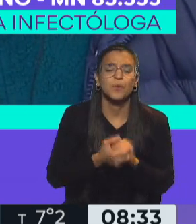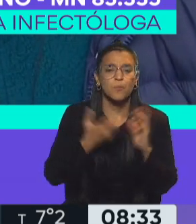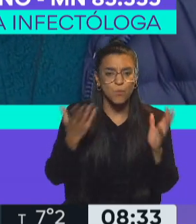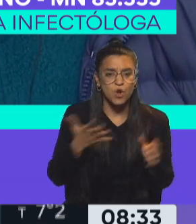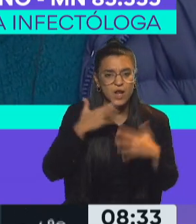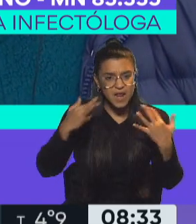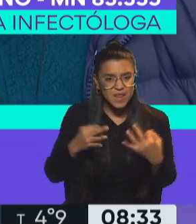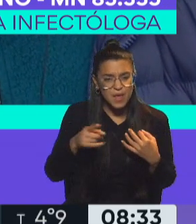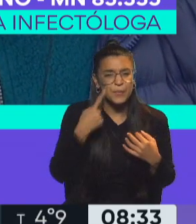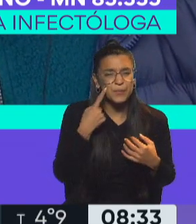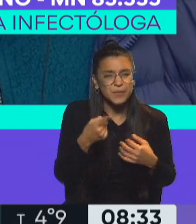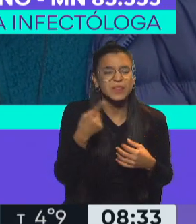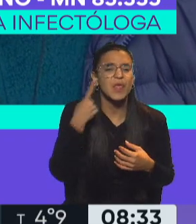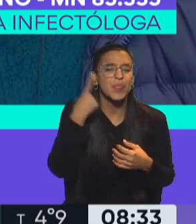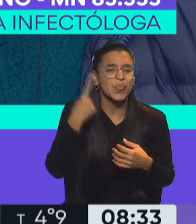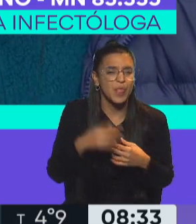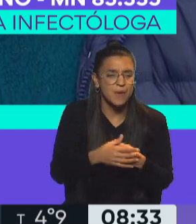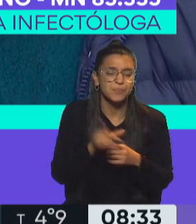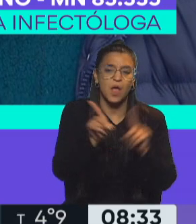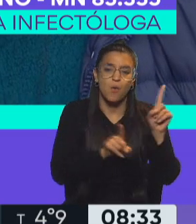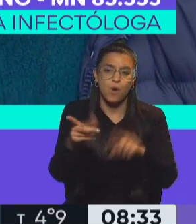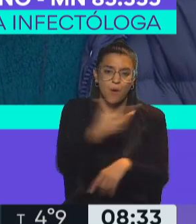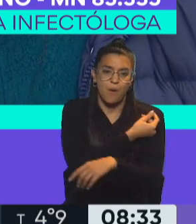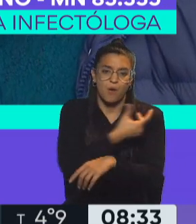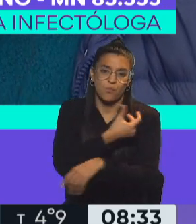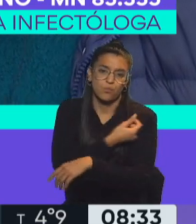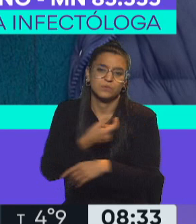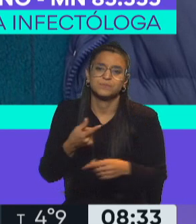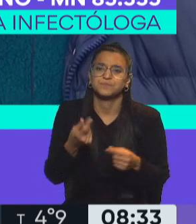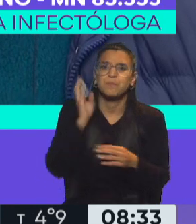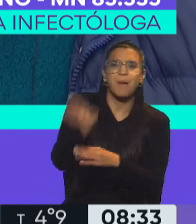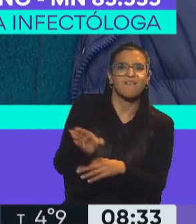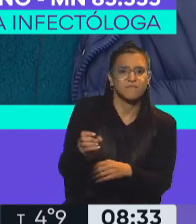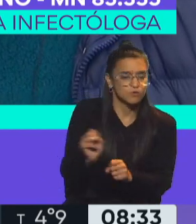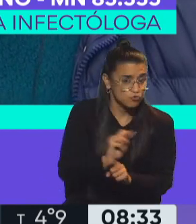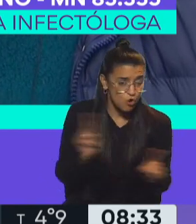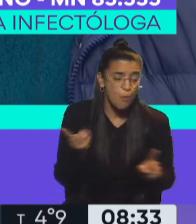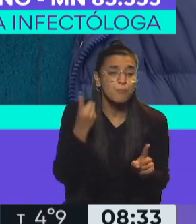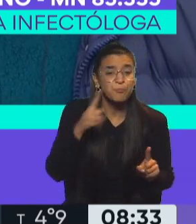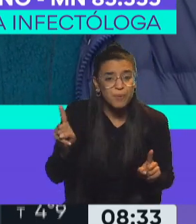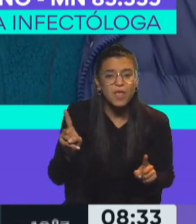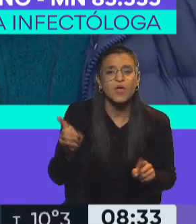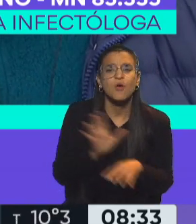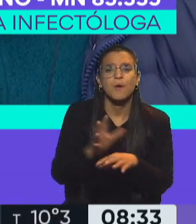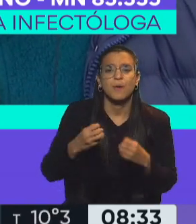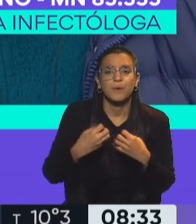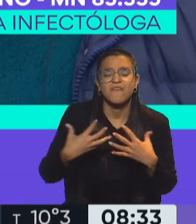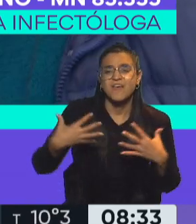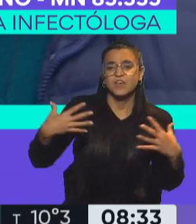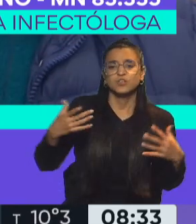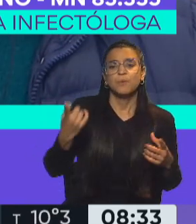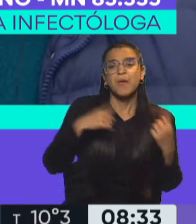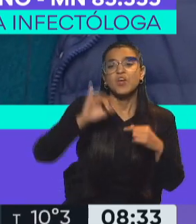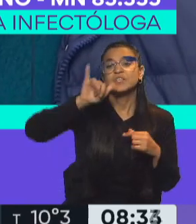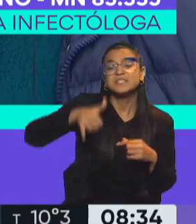en realidad viste que la idea es que algunas de estas vacunas no sirve tanto, pero que para evitar la infección, pero